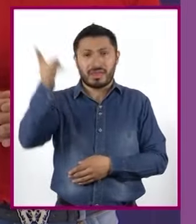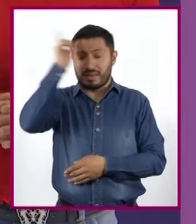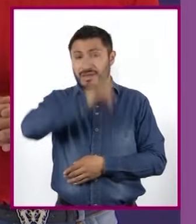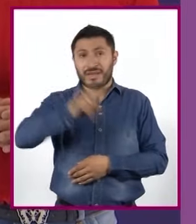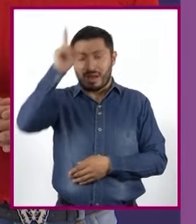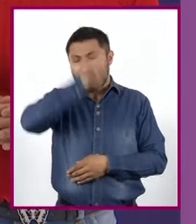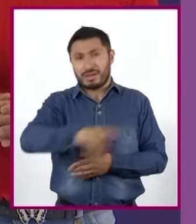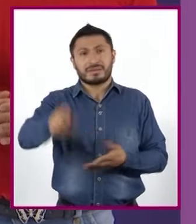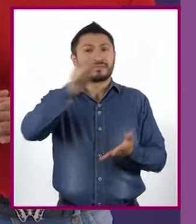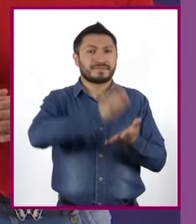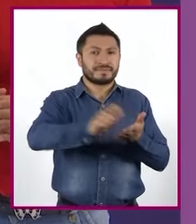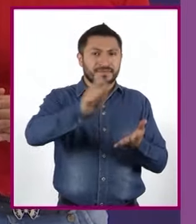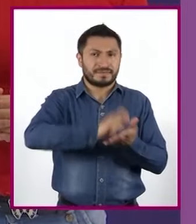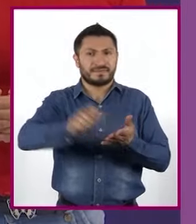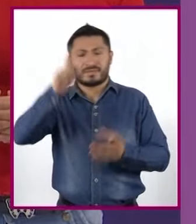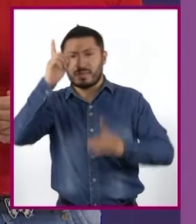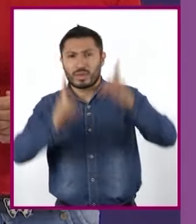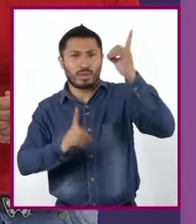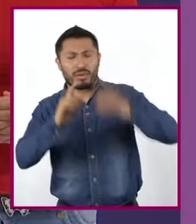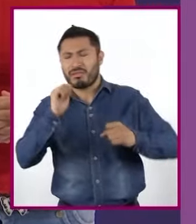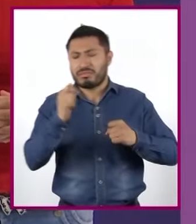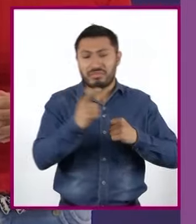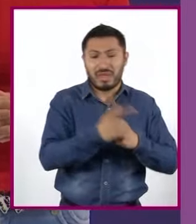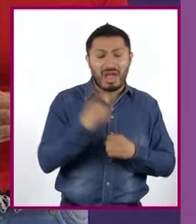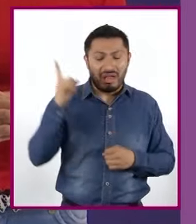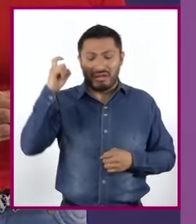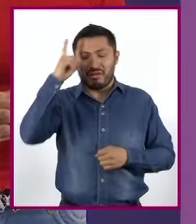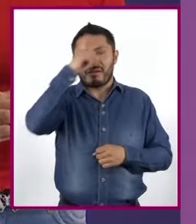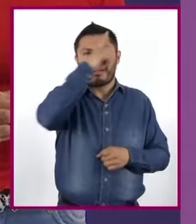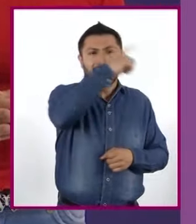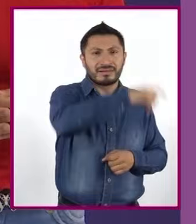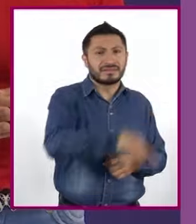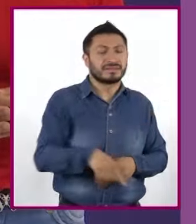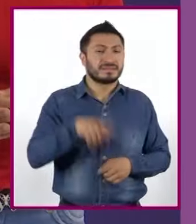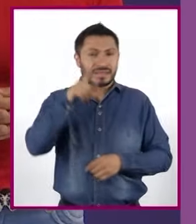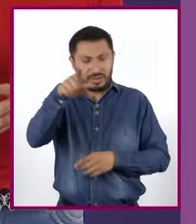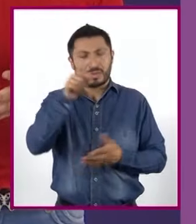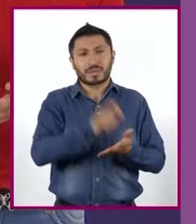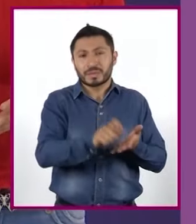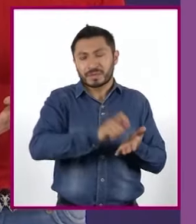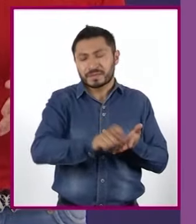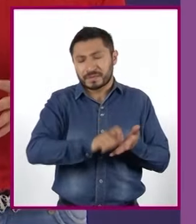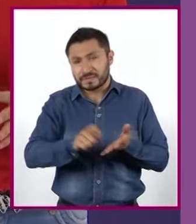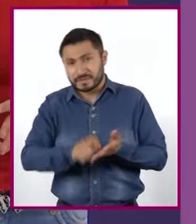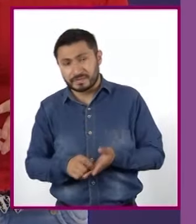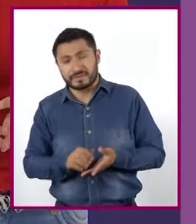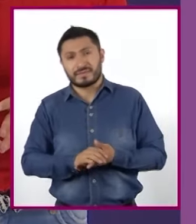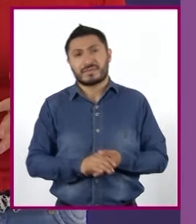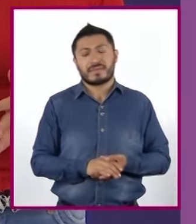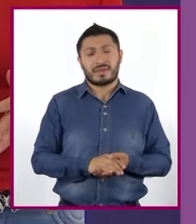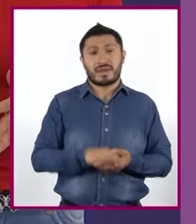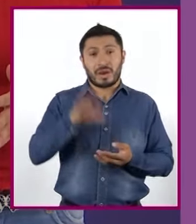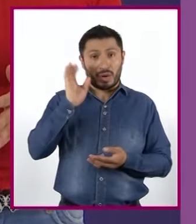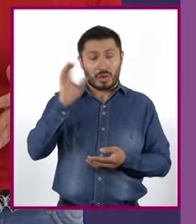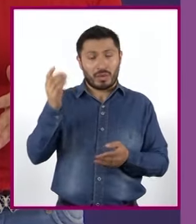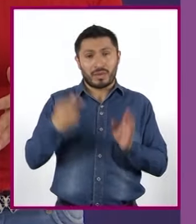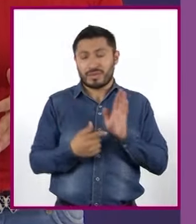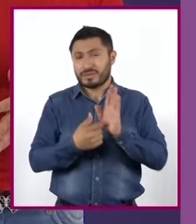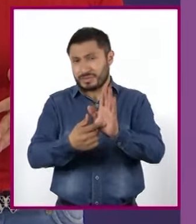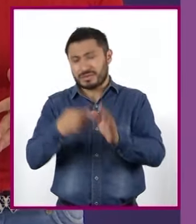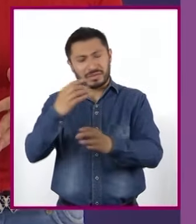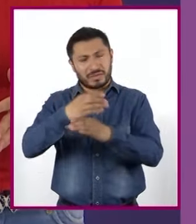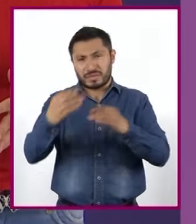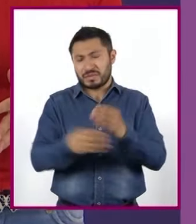llevar un registro de las dudas, inquietudes o dificultades que surjan en la exposición de los planteamientos de esta